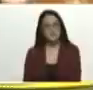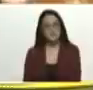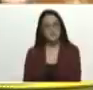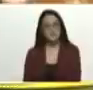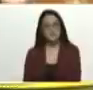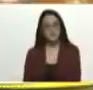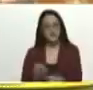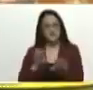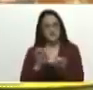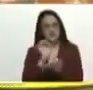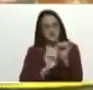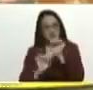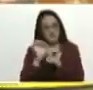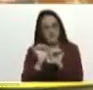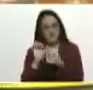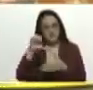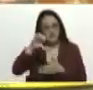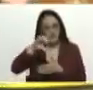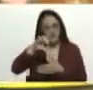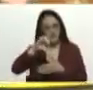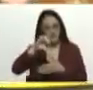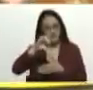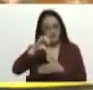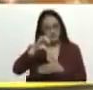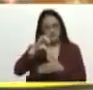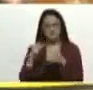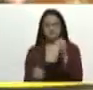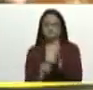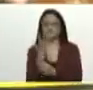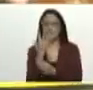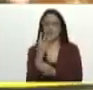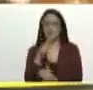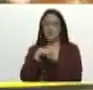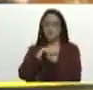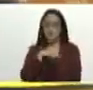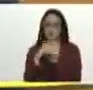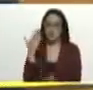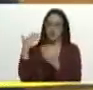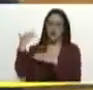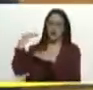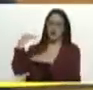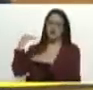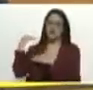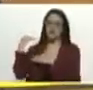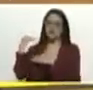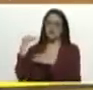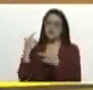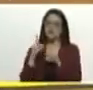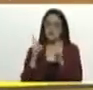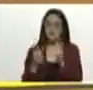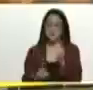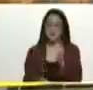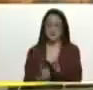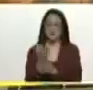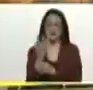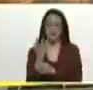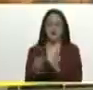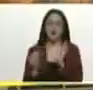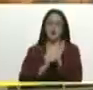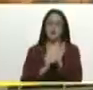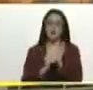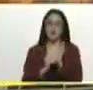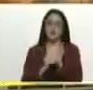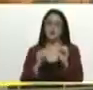La Secretaría de Defensa de Sudamérica fue creada por nosotros en el pasado y es posible crearla otra